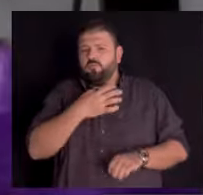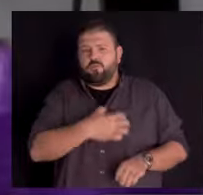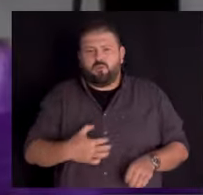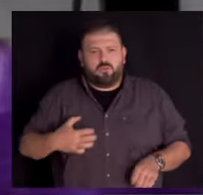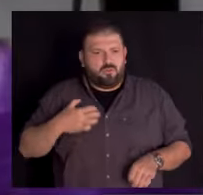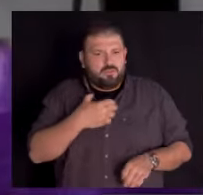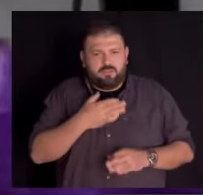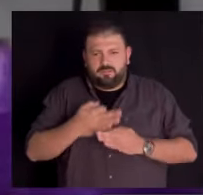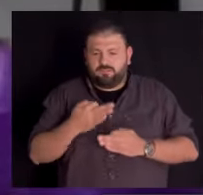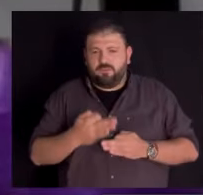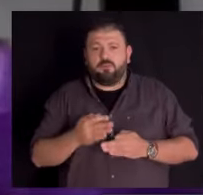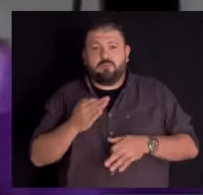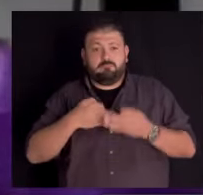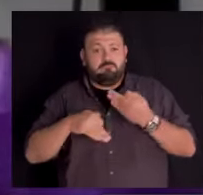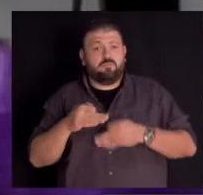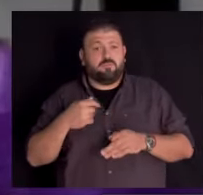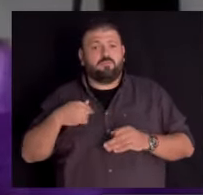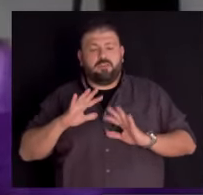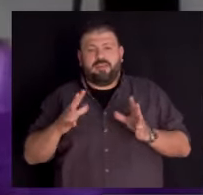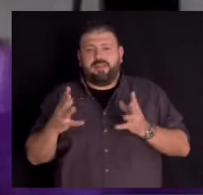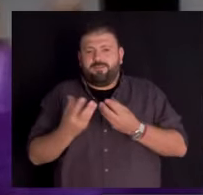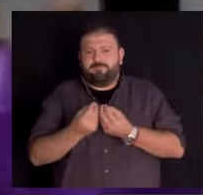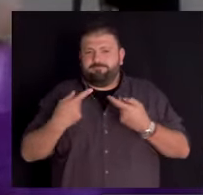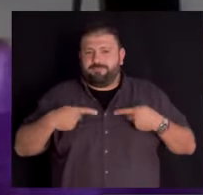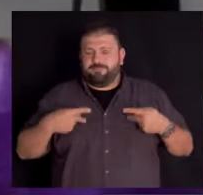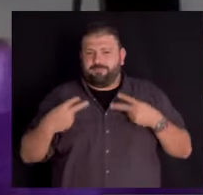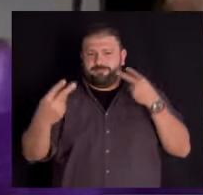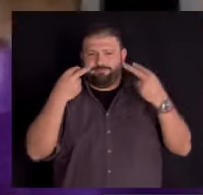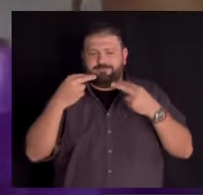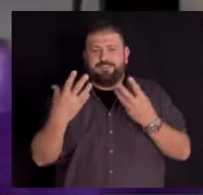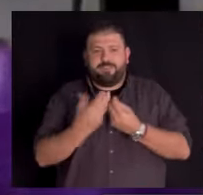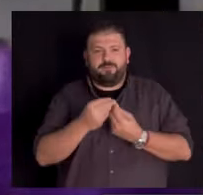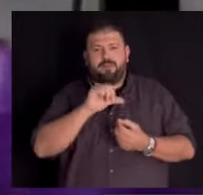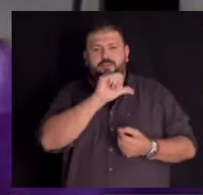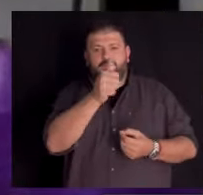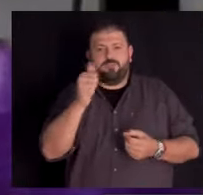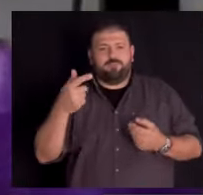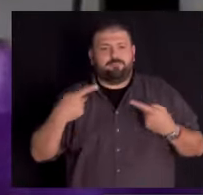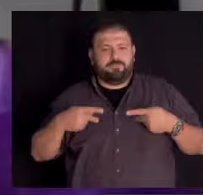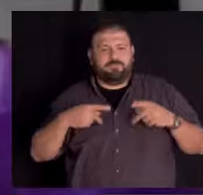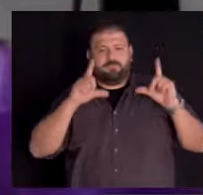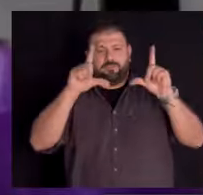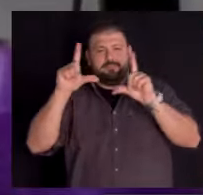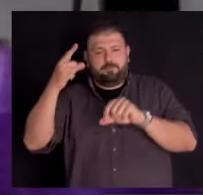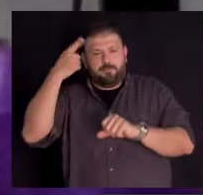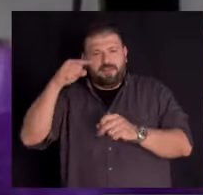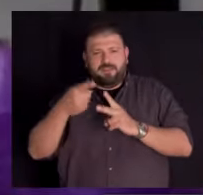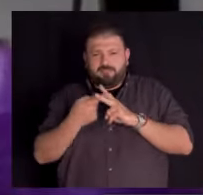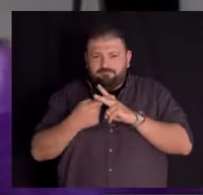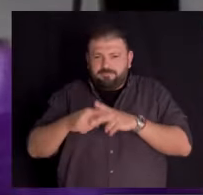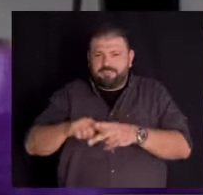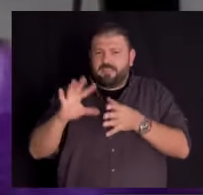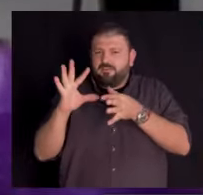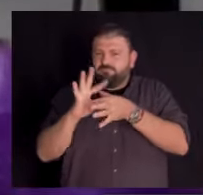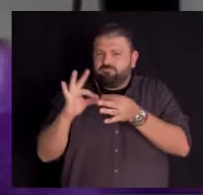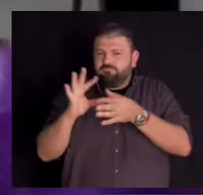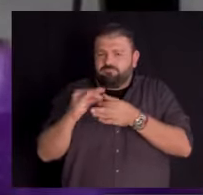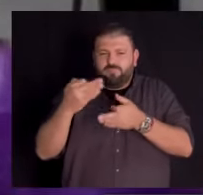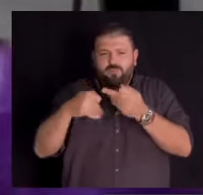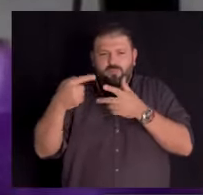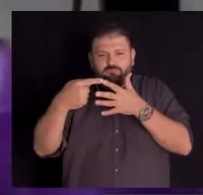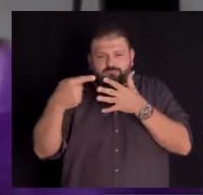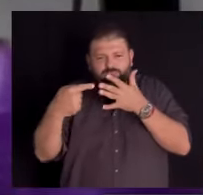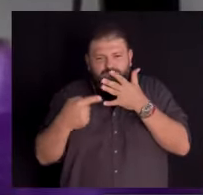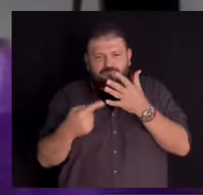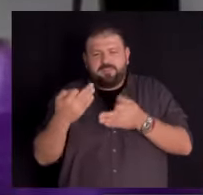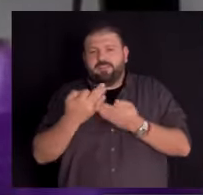que ansiosos, ¿no? De que puedan estar con nosotros nuestros empresarios y poder ya comenzar a detallar toda esta información, que esto fue solo